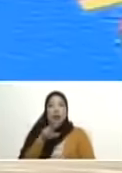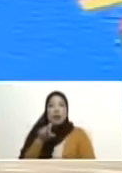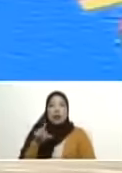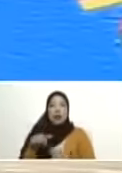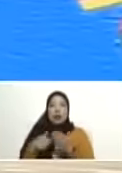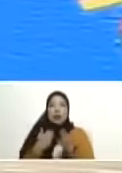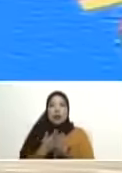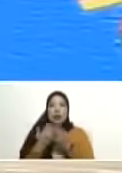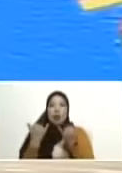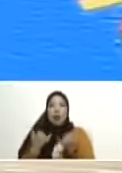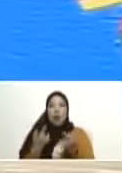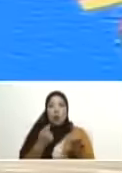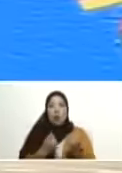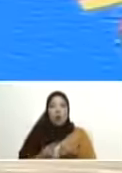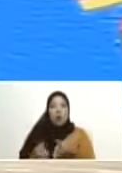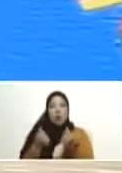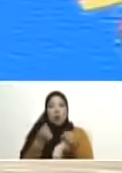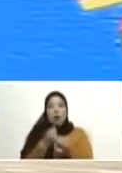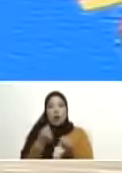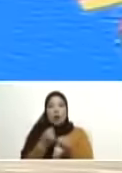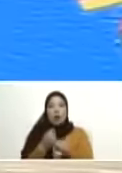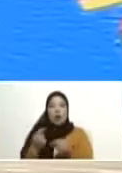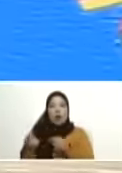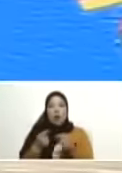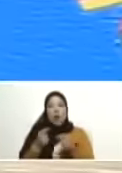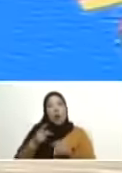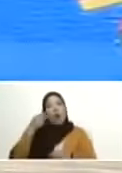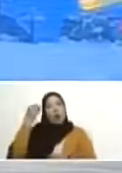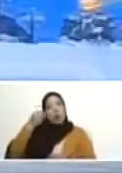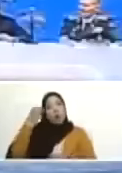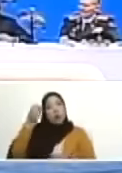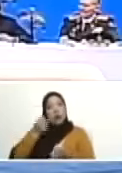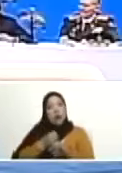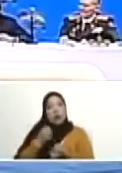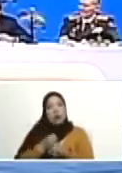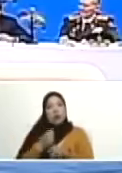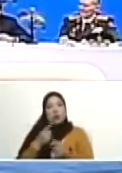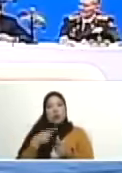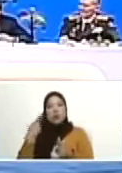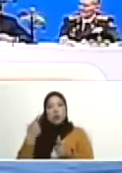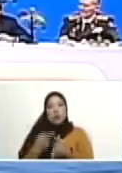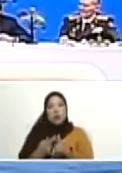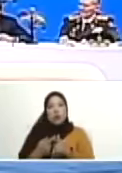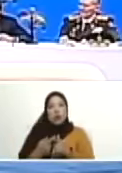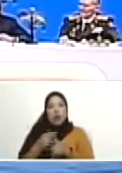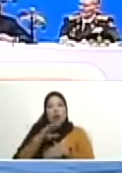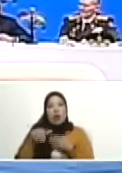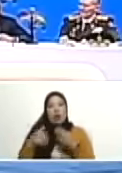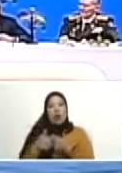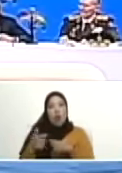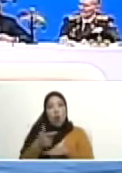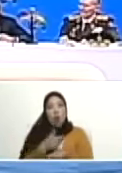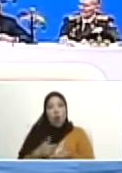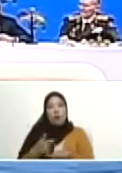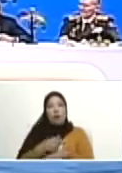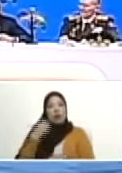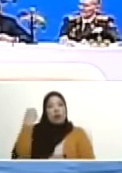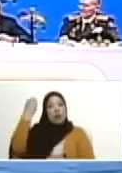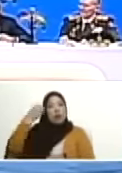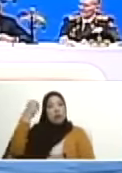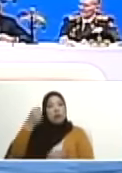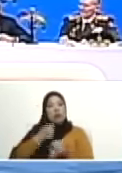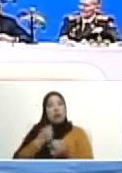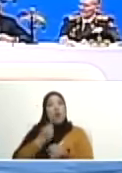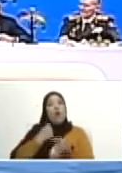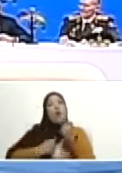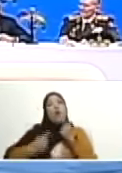días, ha reiterado su posición en todos los gobiernos, de todas las ideologías, de todos los